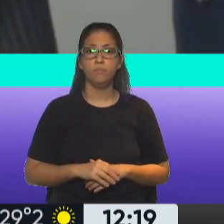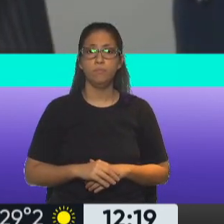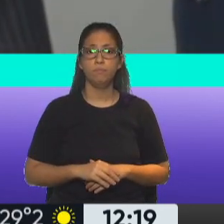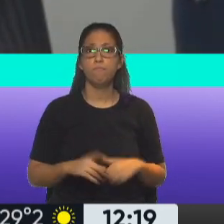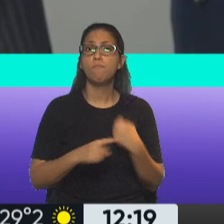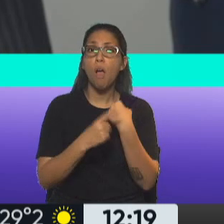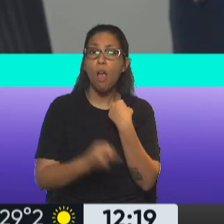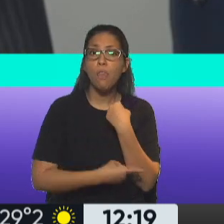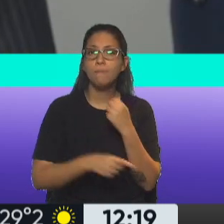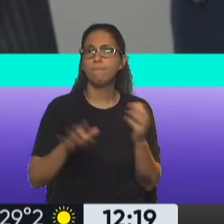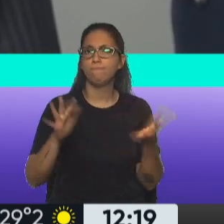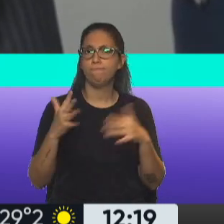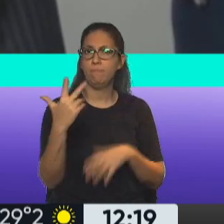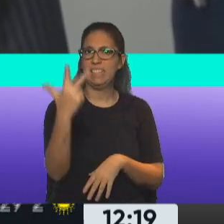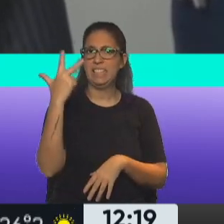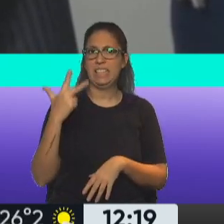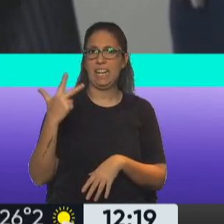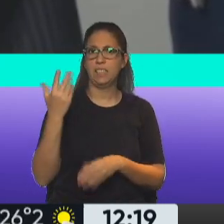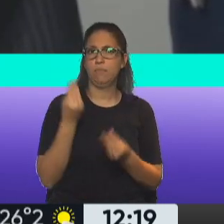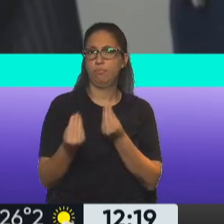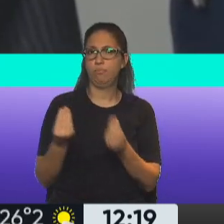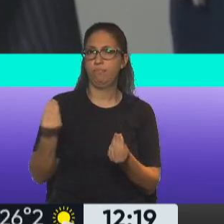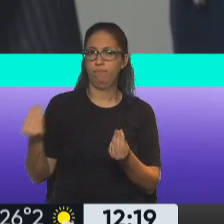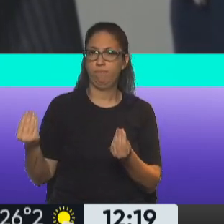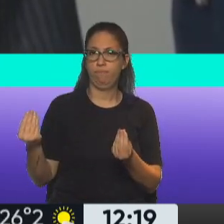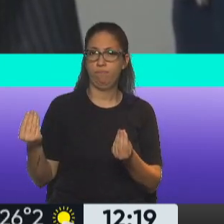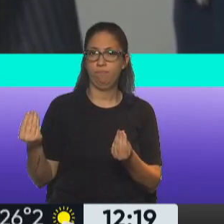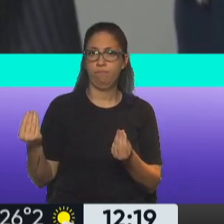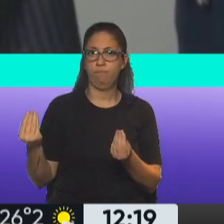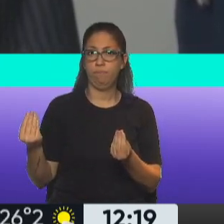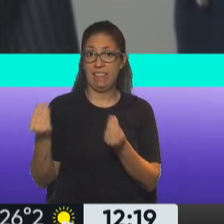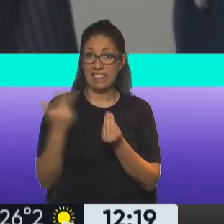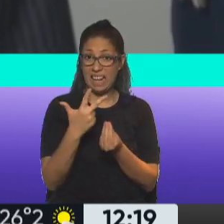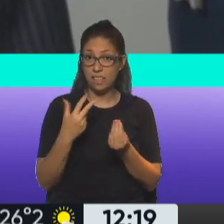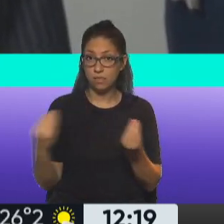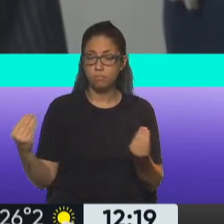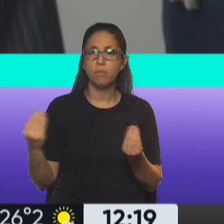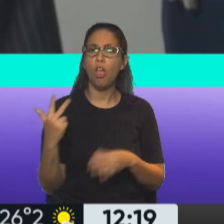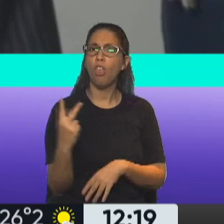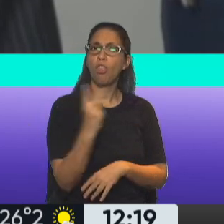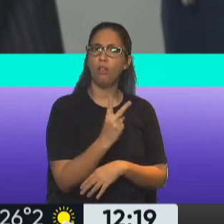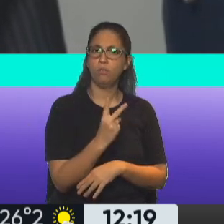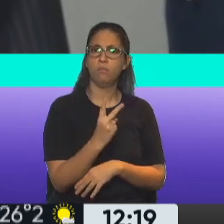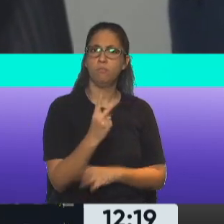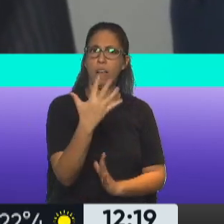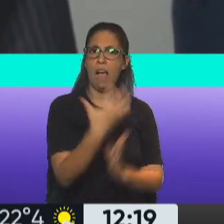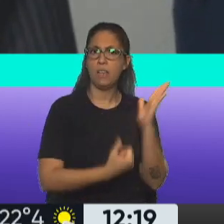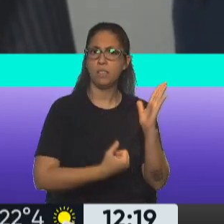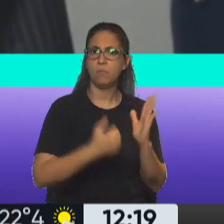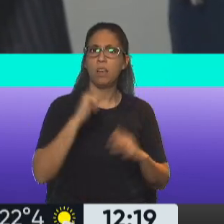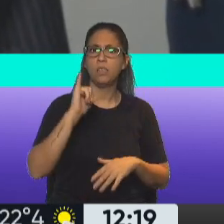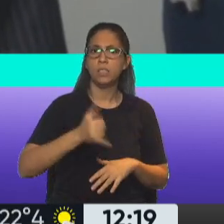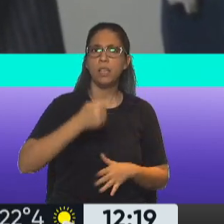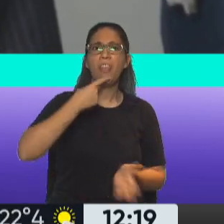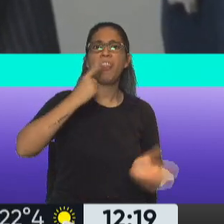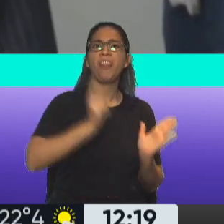por lo menos 3 miembros de la Corte Suprema, que 2 de ellos aceptaron ser nombrados